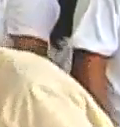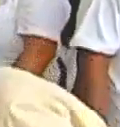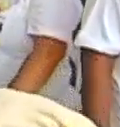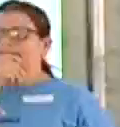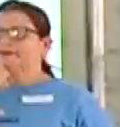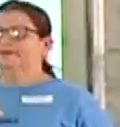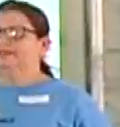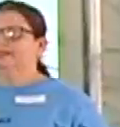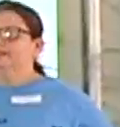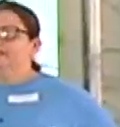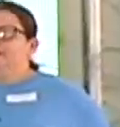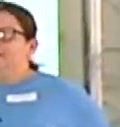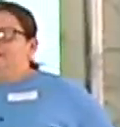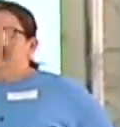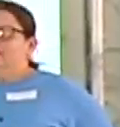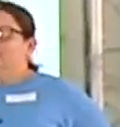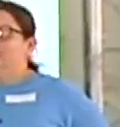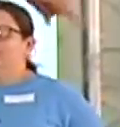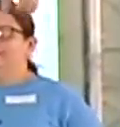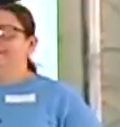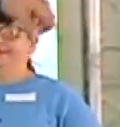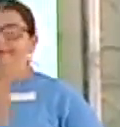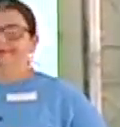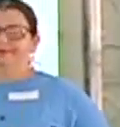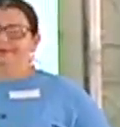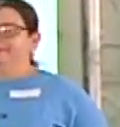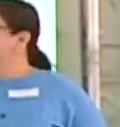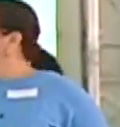son 545 constituyentes,